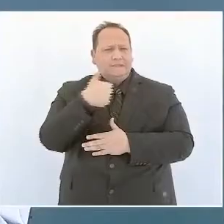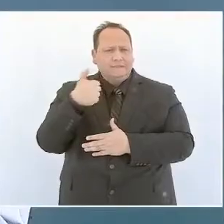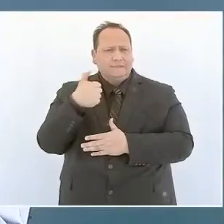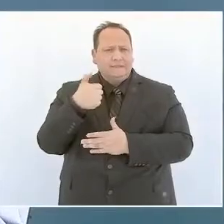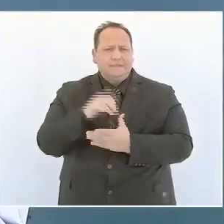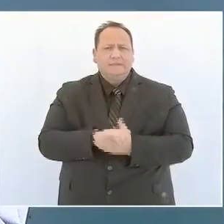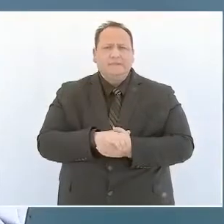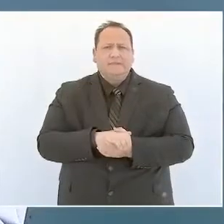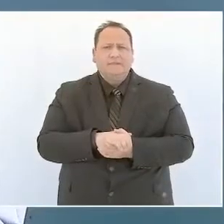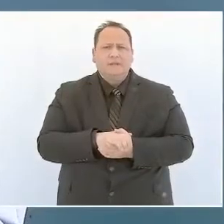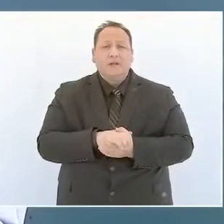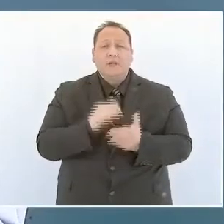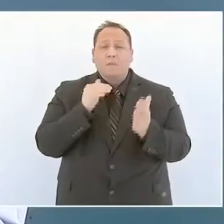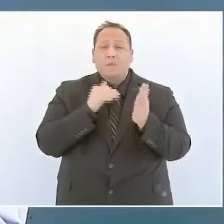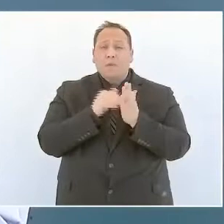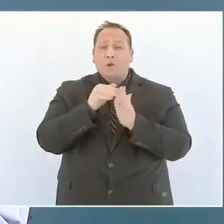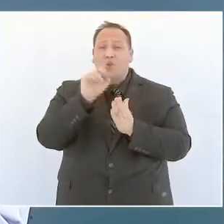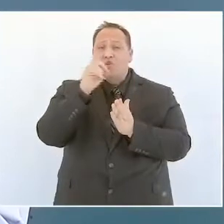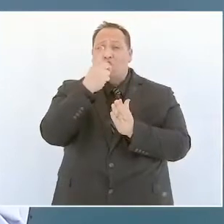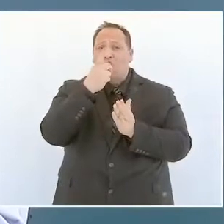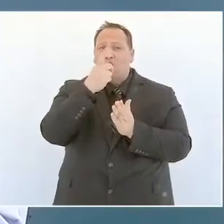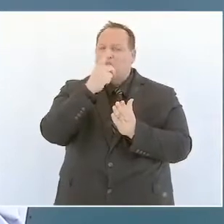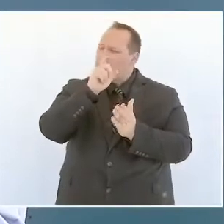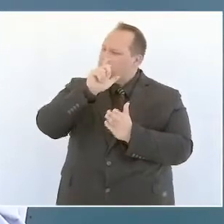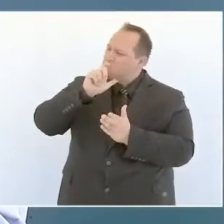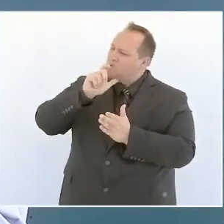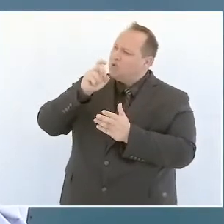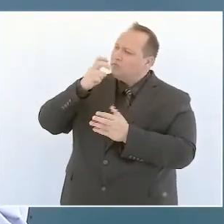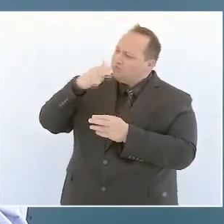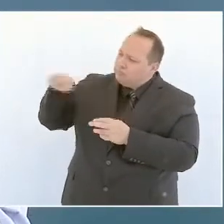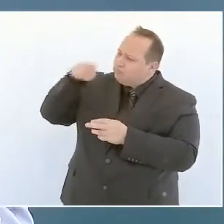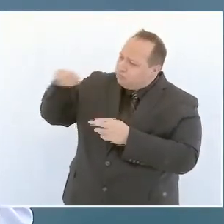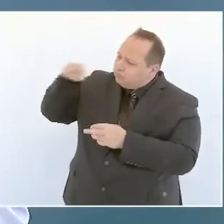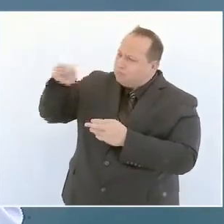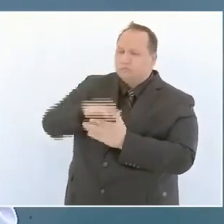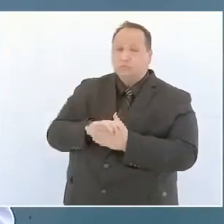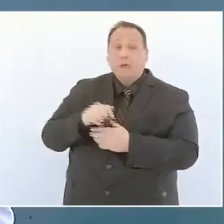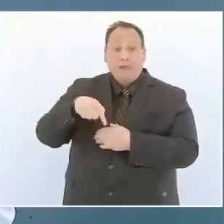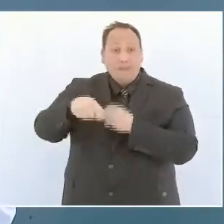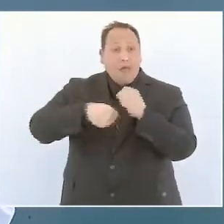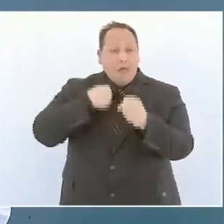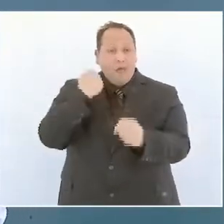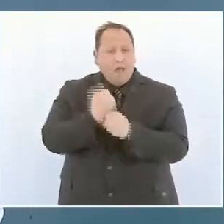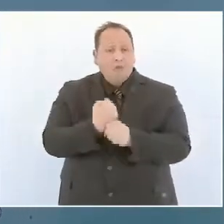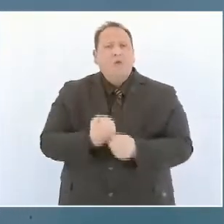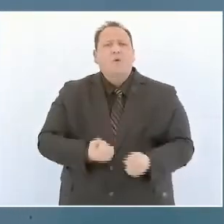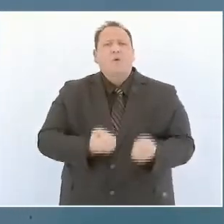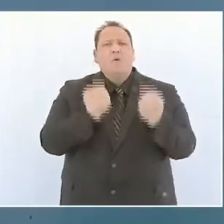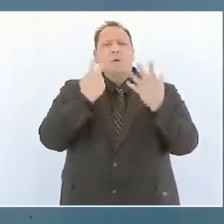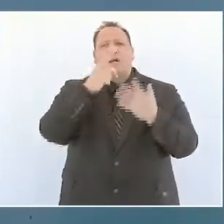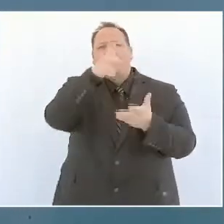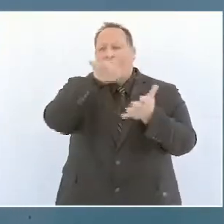40.600 millones de dólares. Y en lo que va de este año,